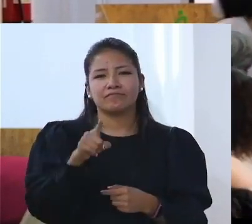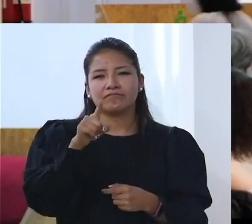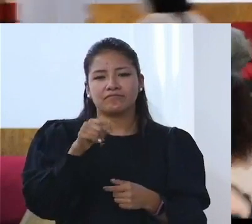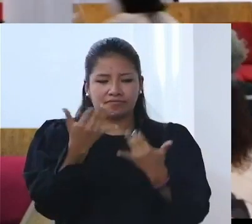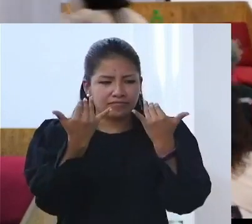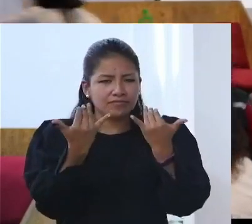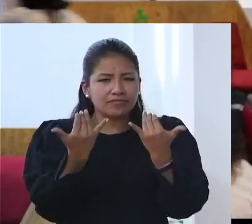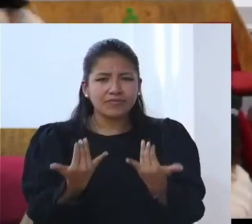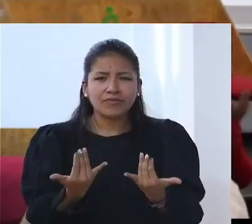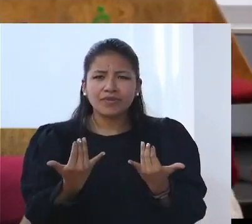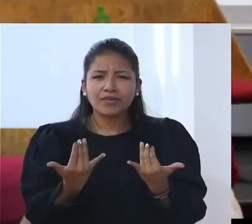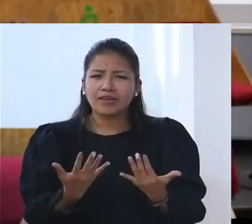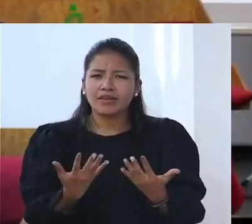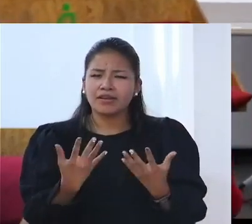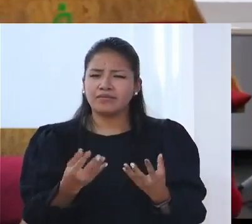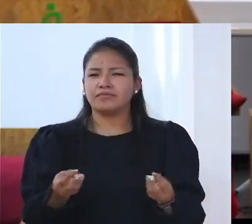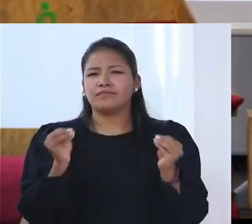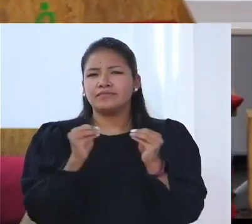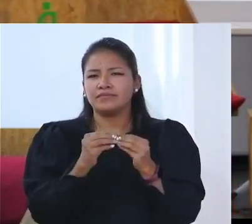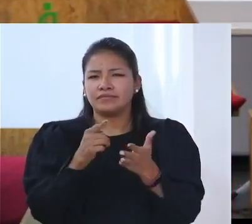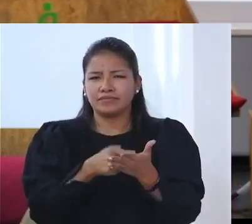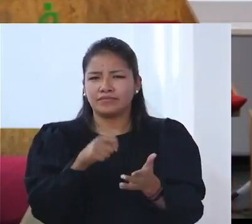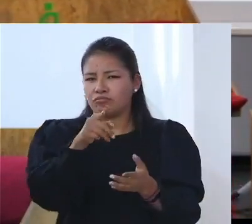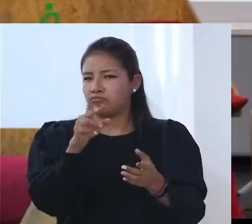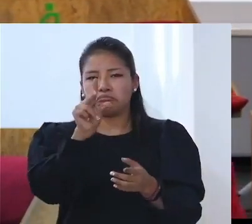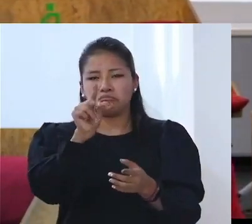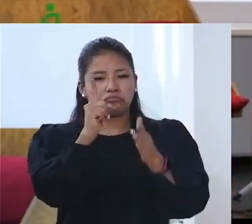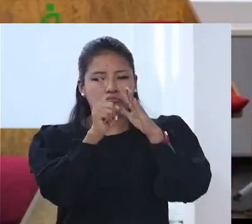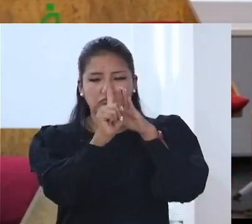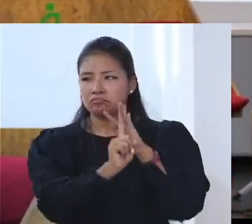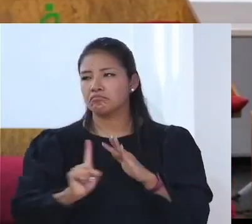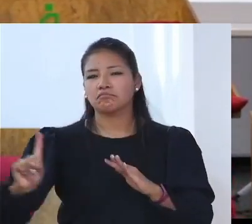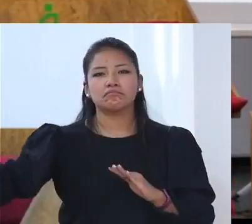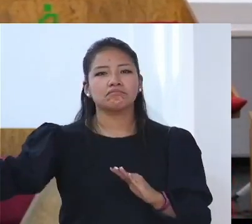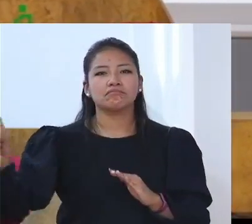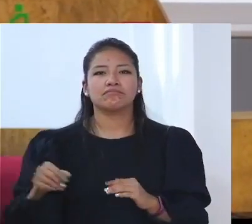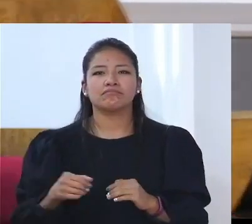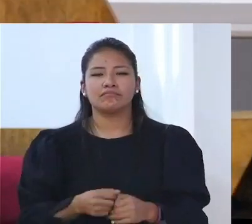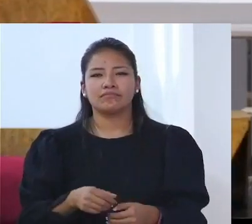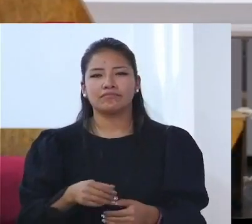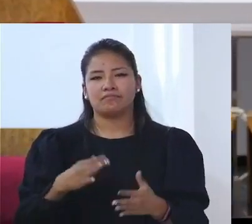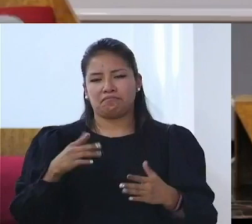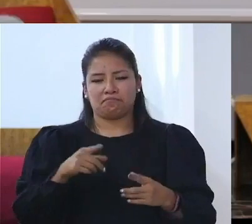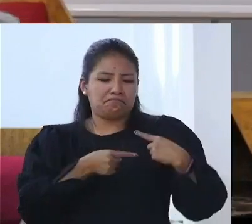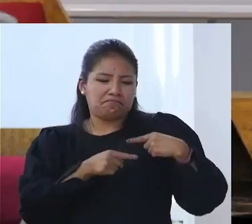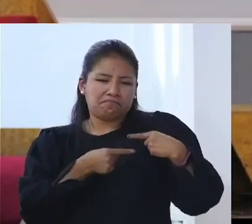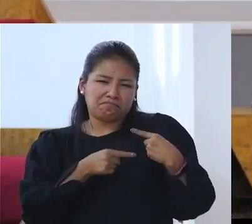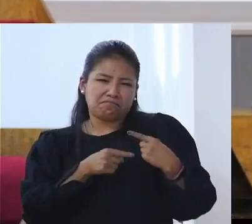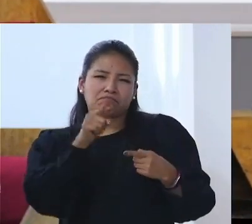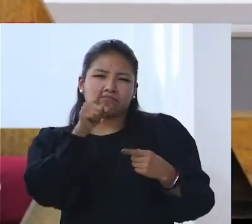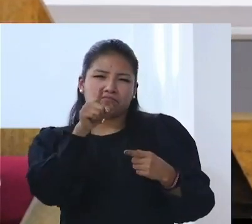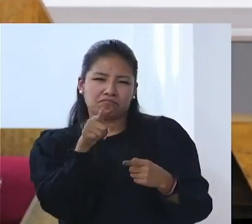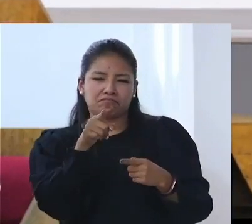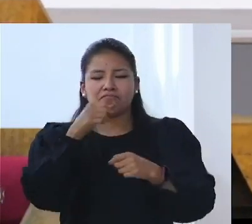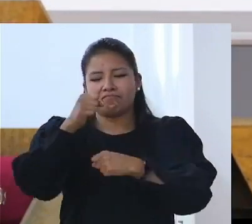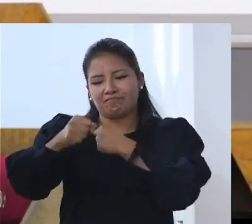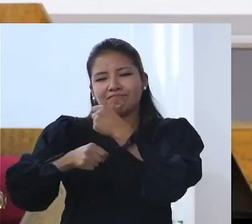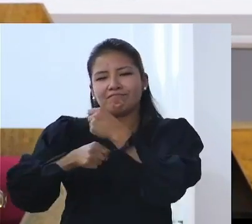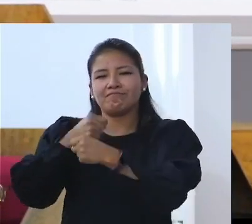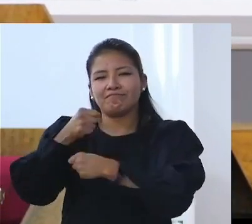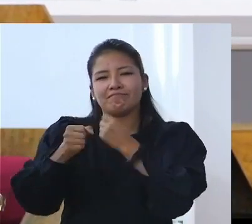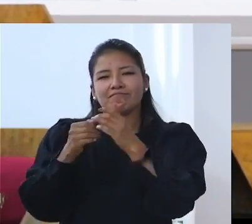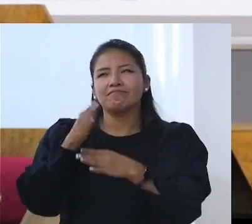y más que ahora me quieres sin ti me duele lo que tú